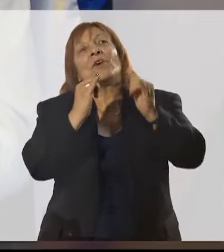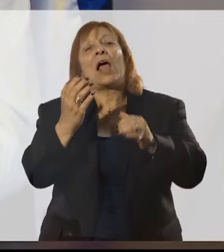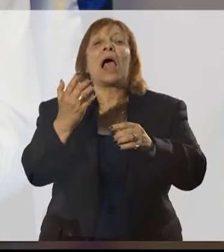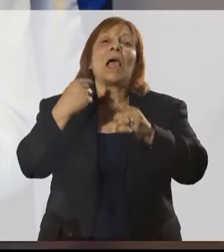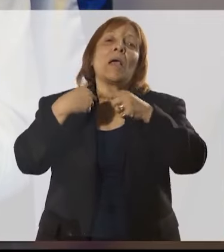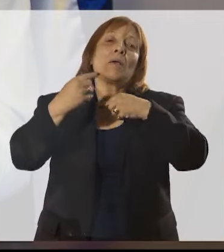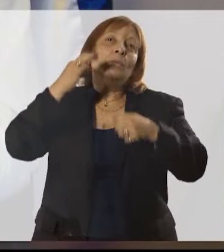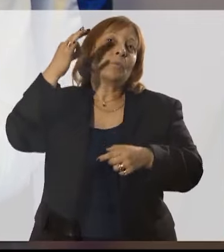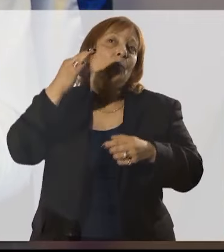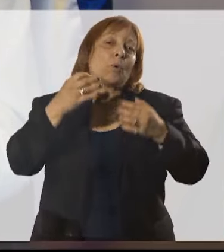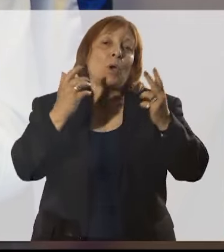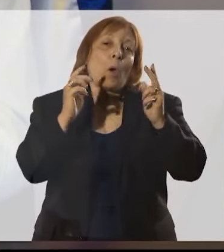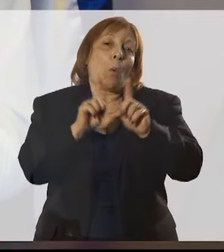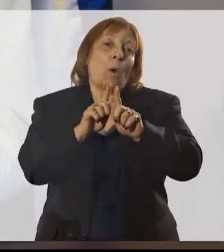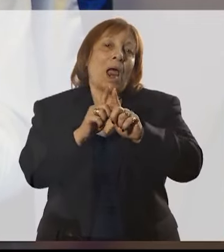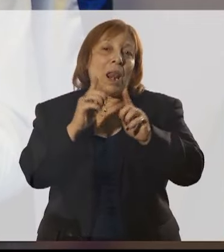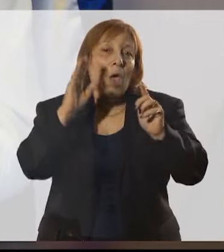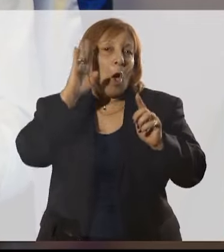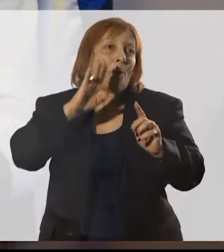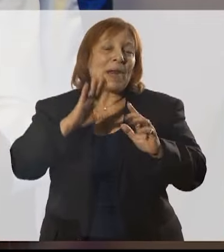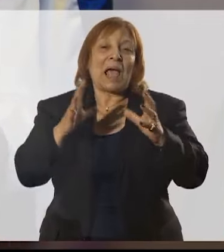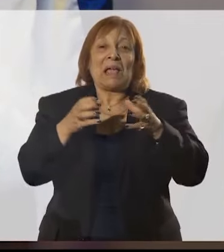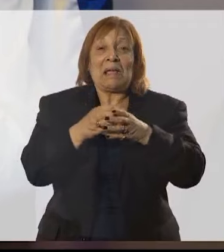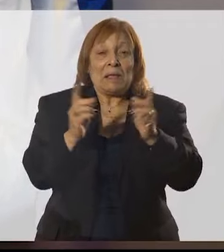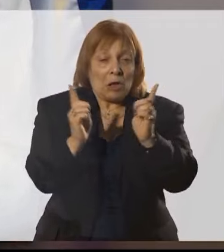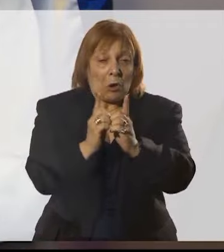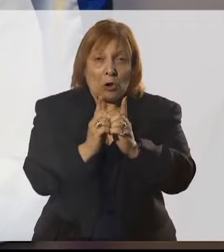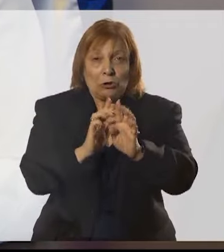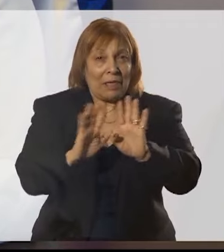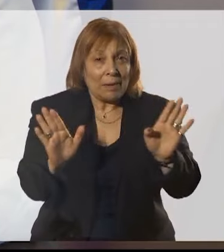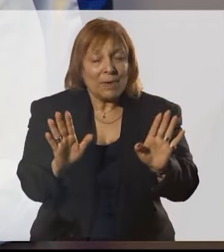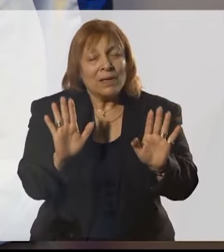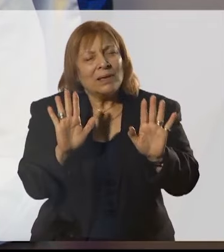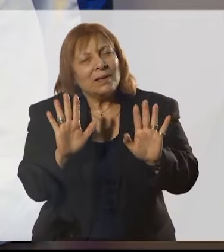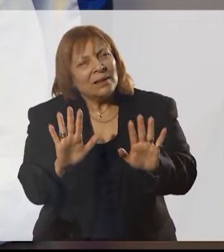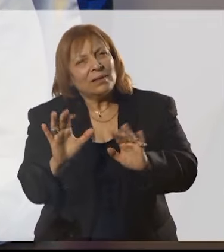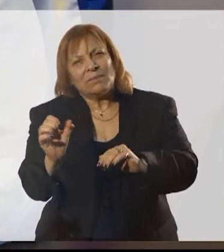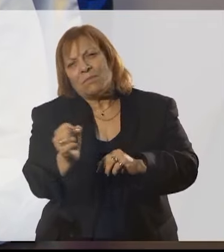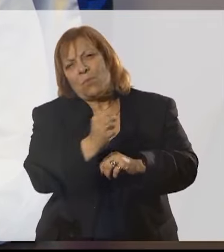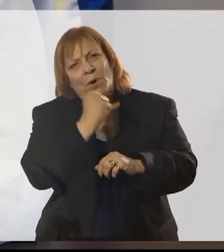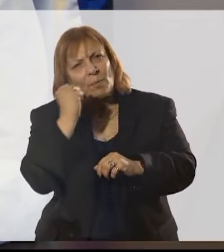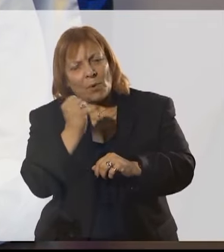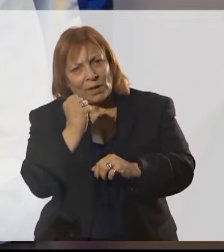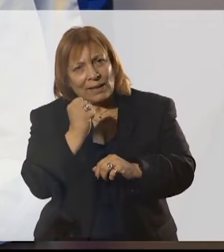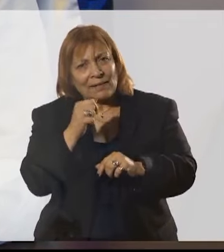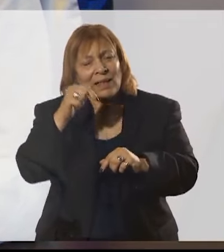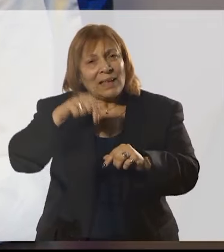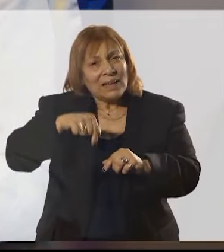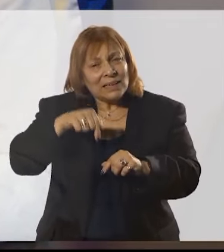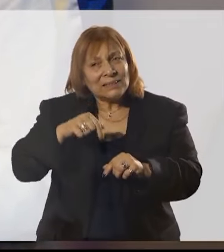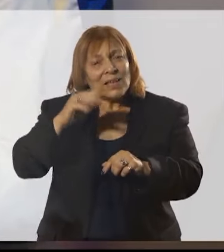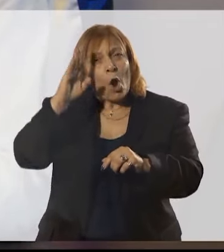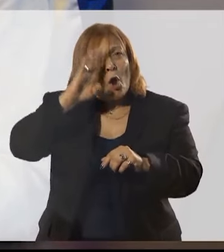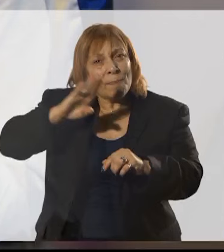una evocación protocolar es necesario imperiosamente necesario que